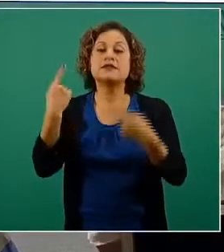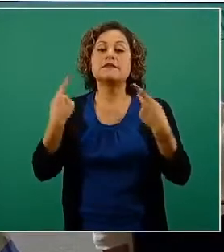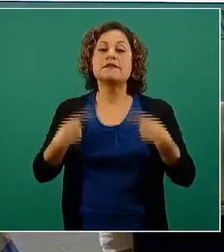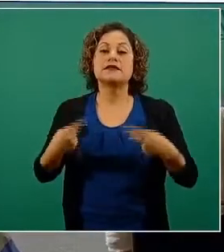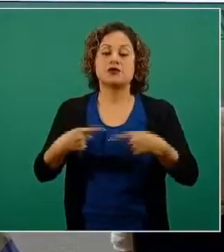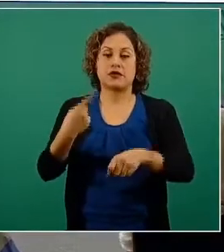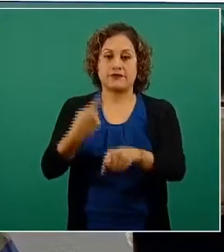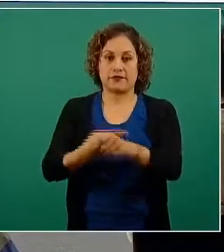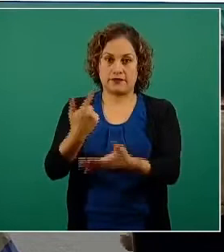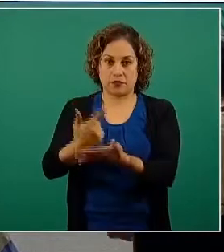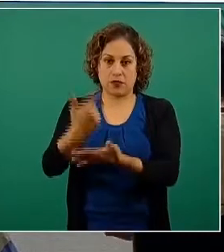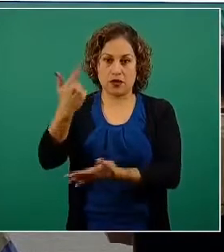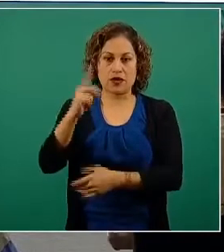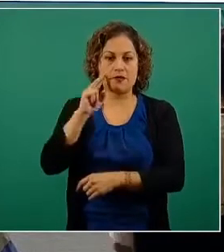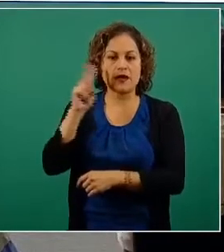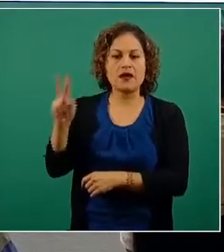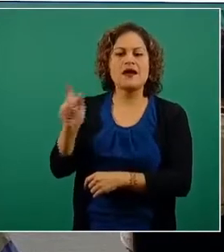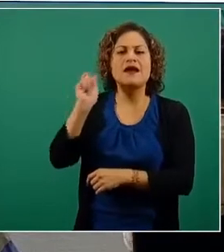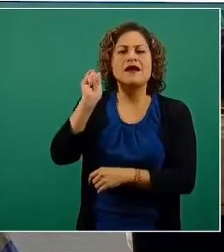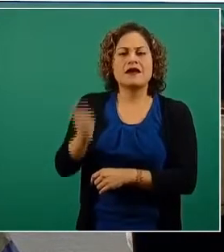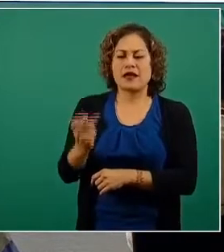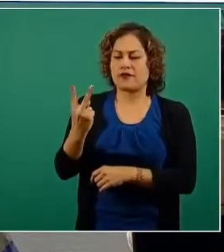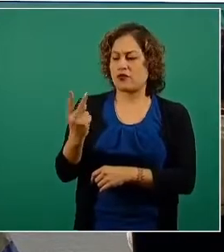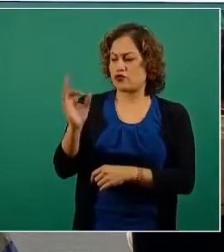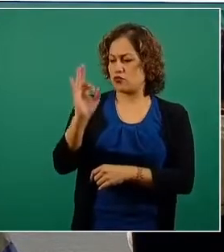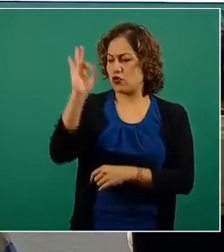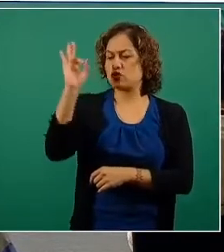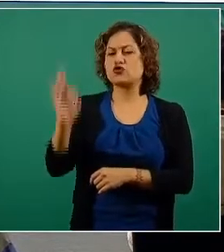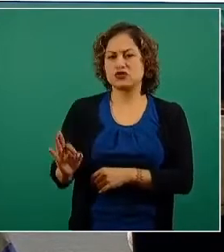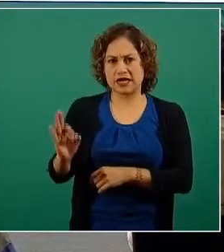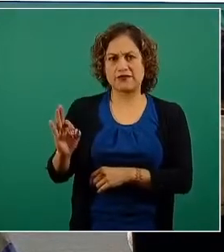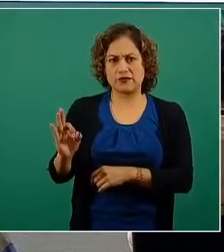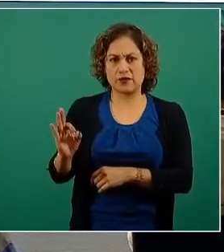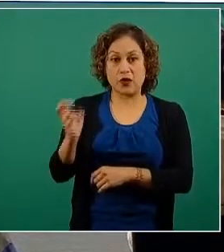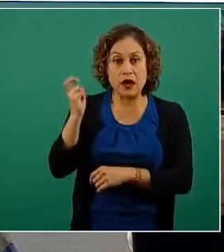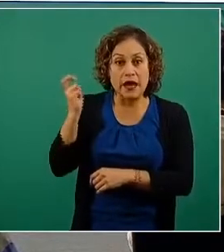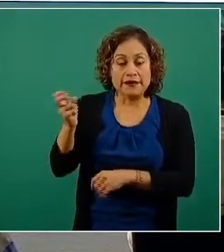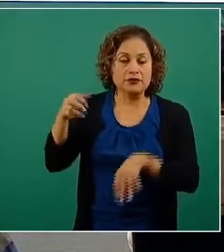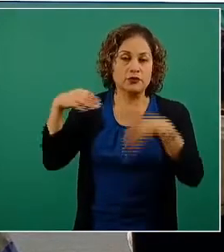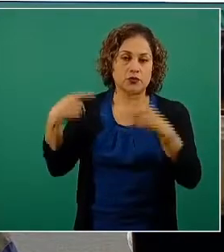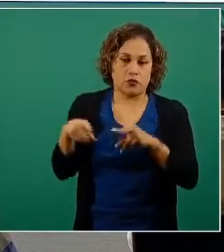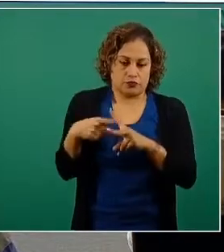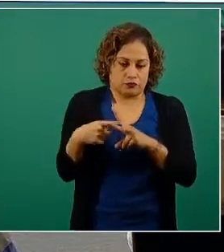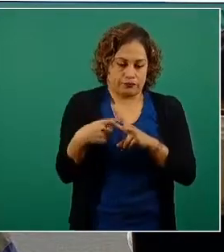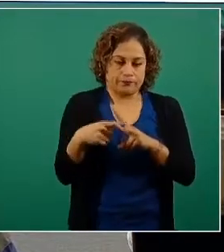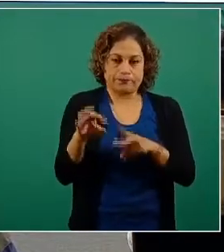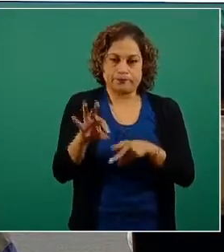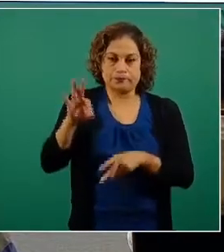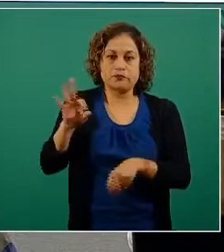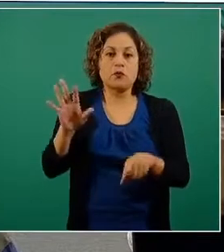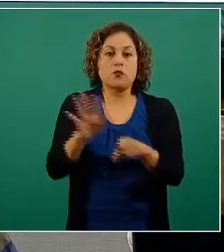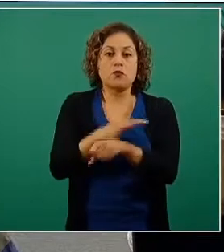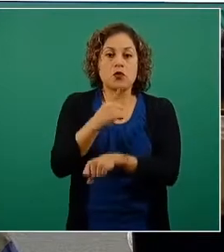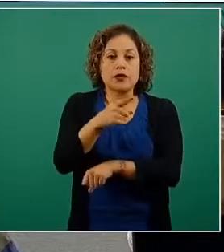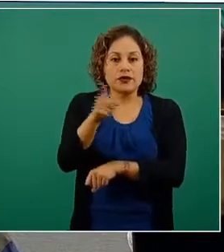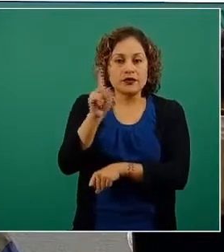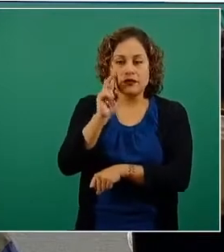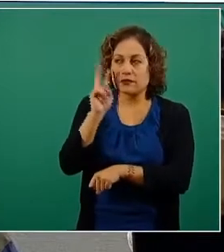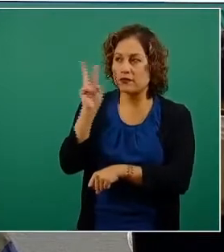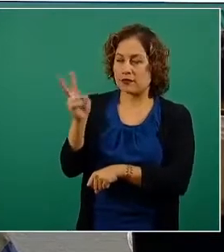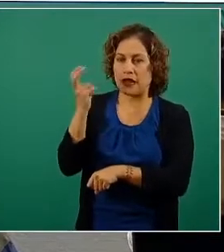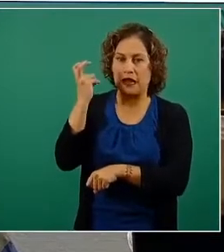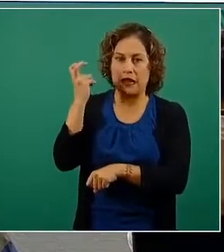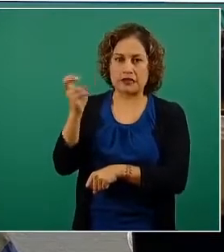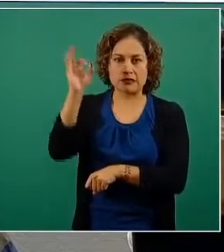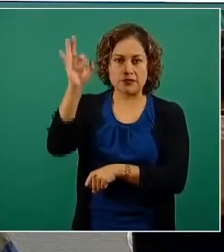menos 2 puntos porcentuales, que esto matemáticamente pues nos interesa mucho, porque significa que hay una diferencia significativa y que esto a su